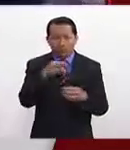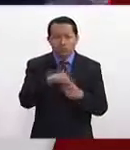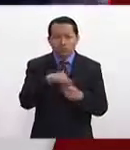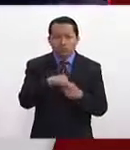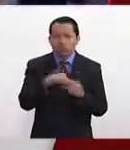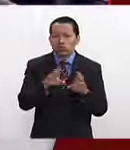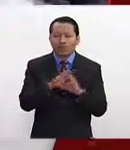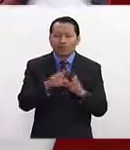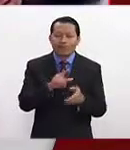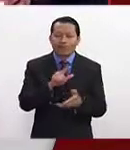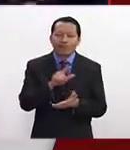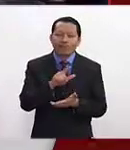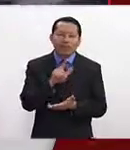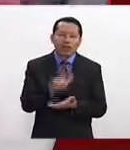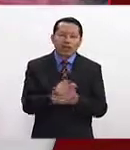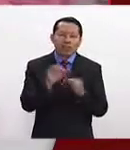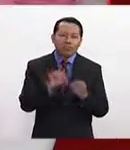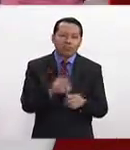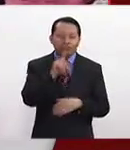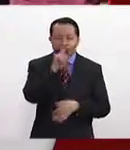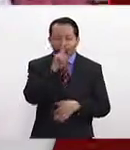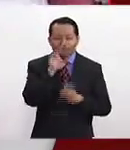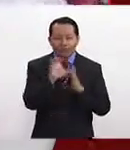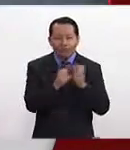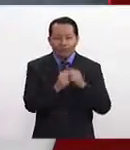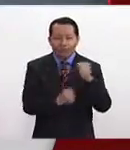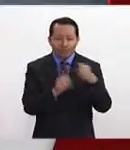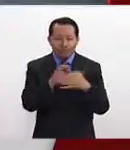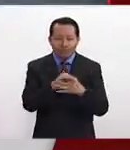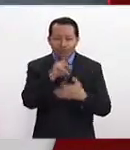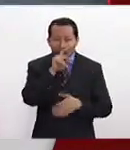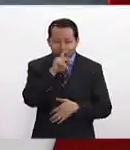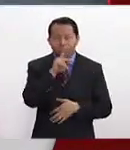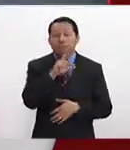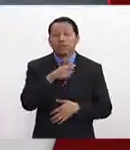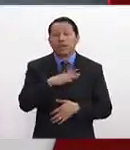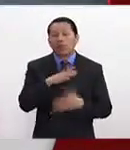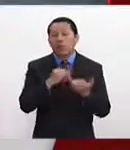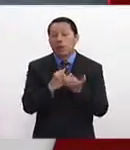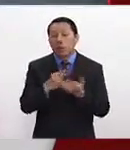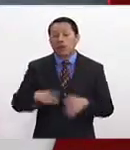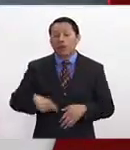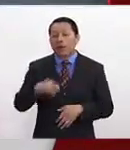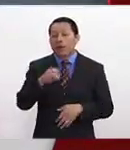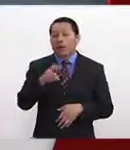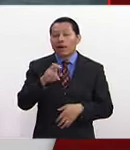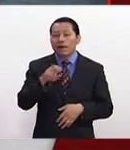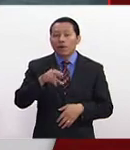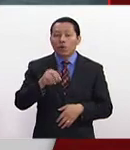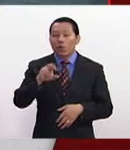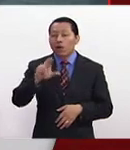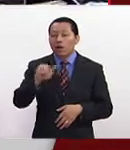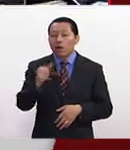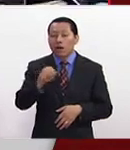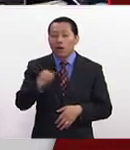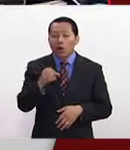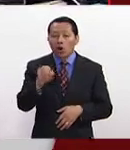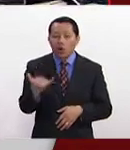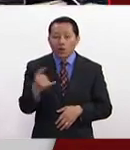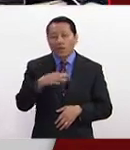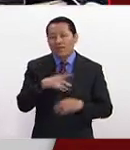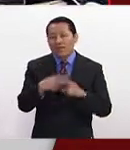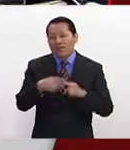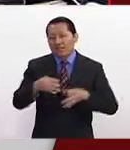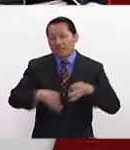como ilegal, inconstitucional. Por su parte, el gobierno de Mariano Rajoy pues ha interpuesto diferentes impugnaciones